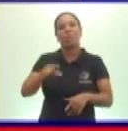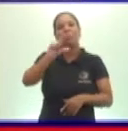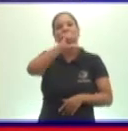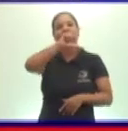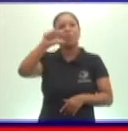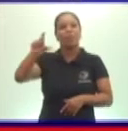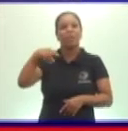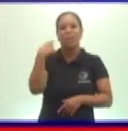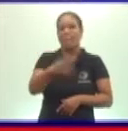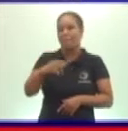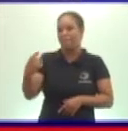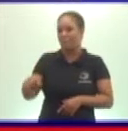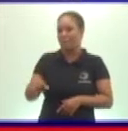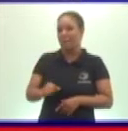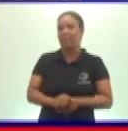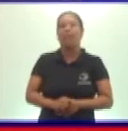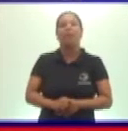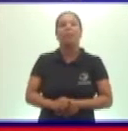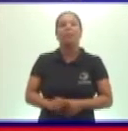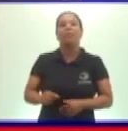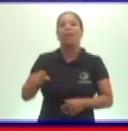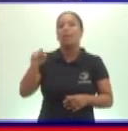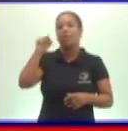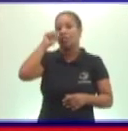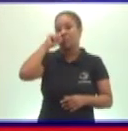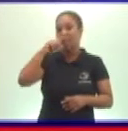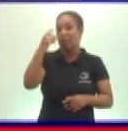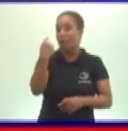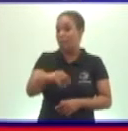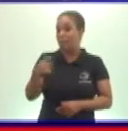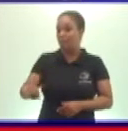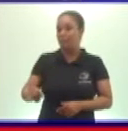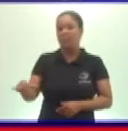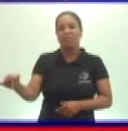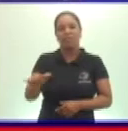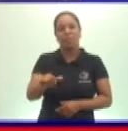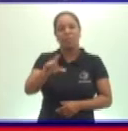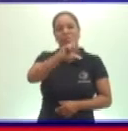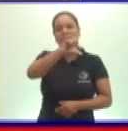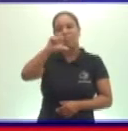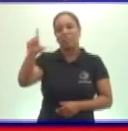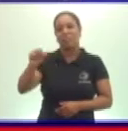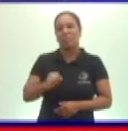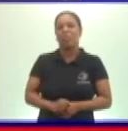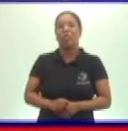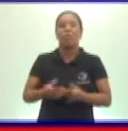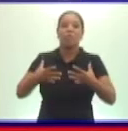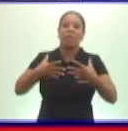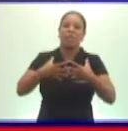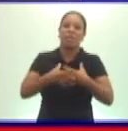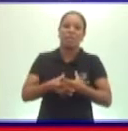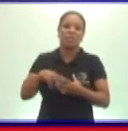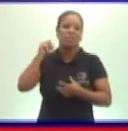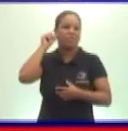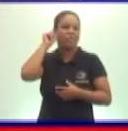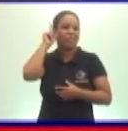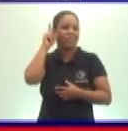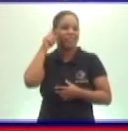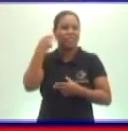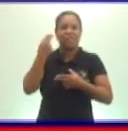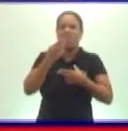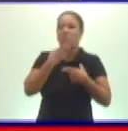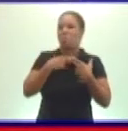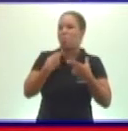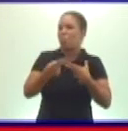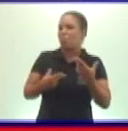La concreción de la práctica es la teoría. Hay una relación efectiva, dialéctica, entre lo que se piensa y cómo